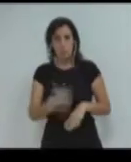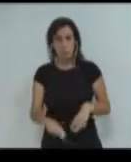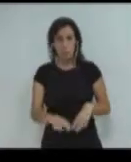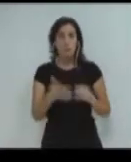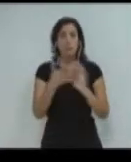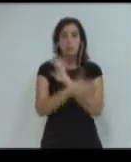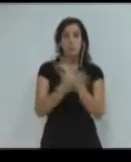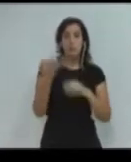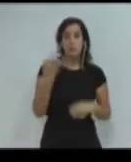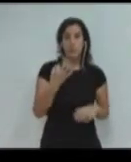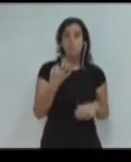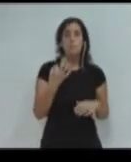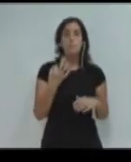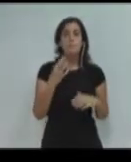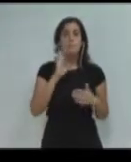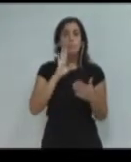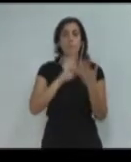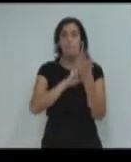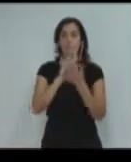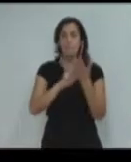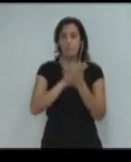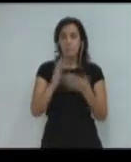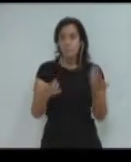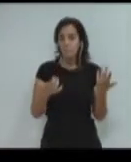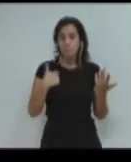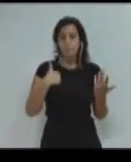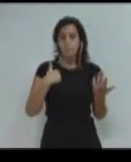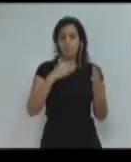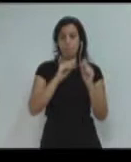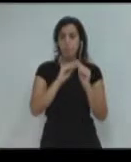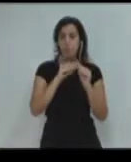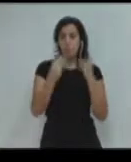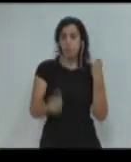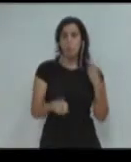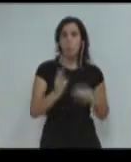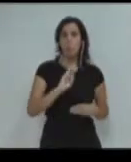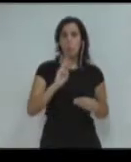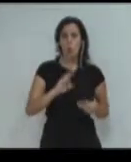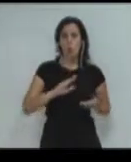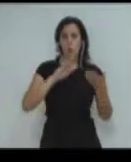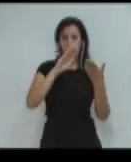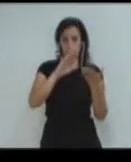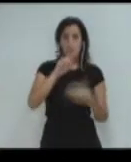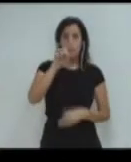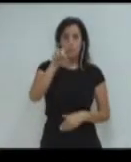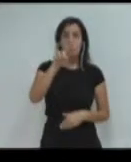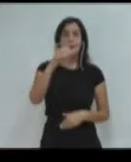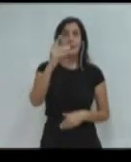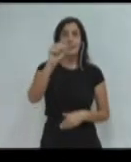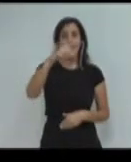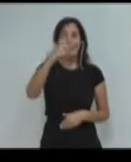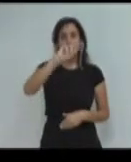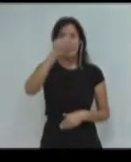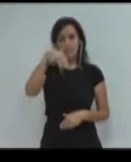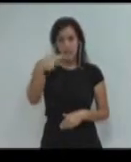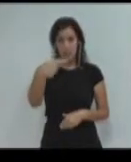lo que estás comentando es que si yo he entregado el documento en Word, del Word me lo llevan al InDesign, si el